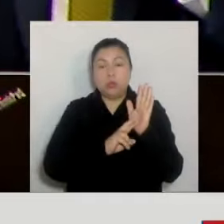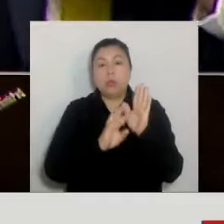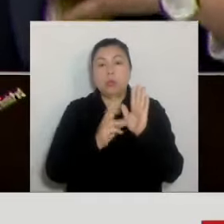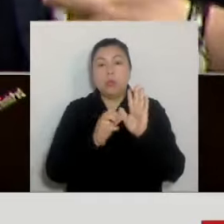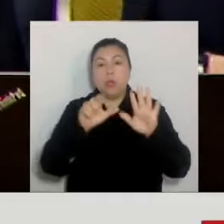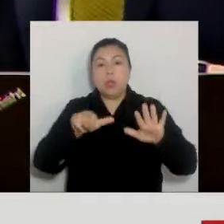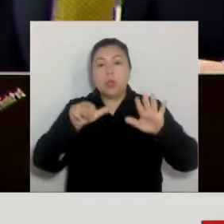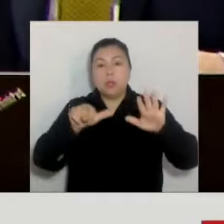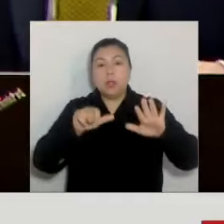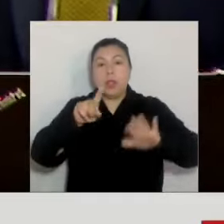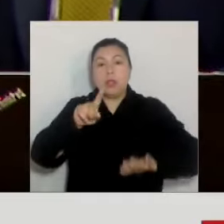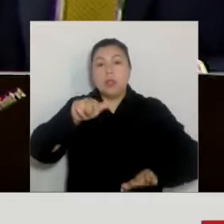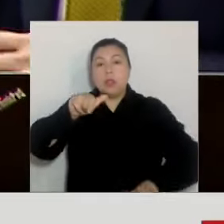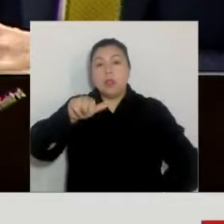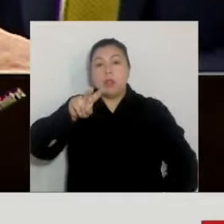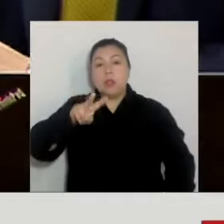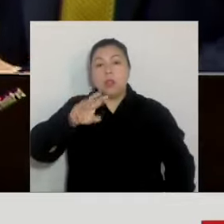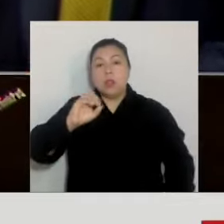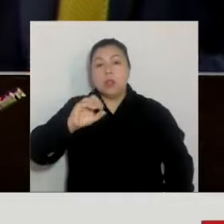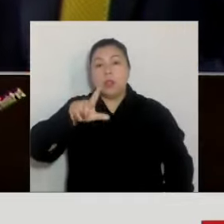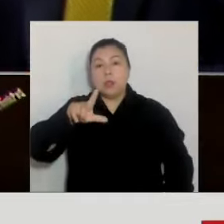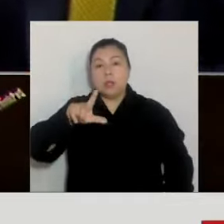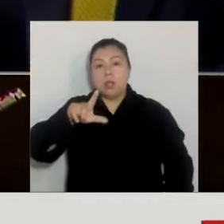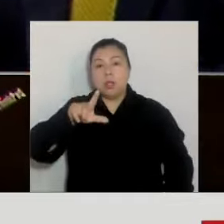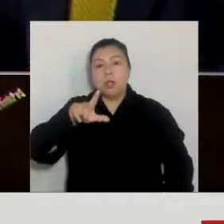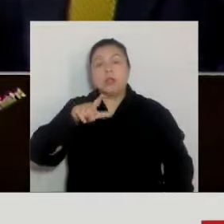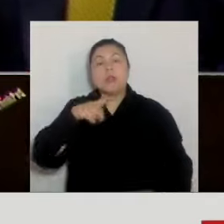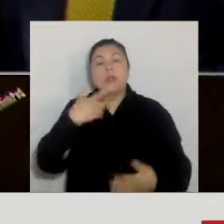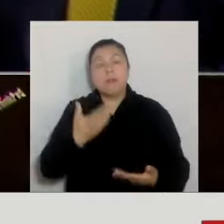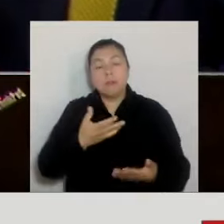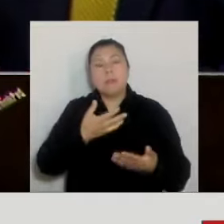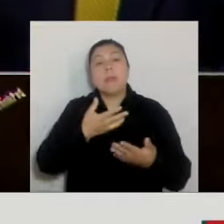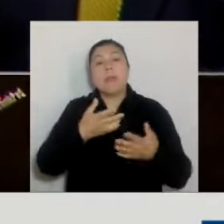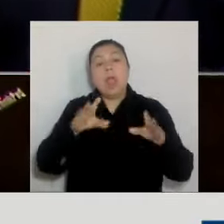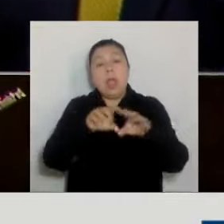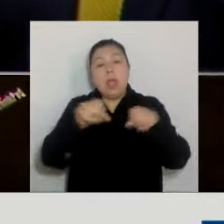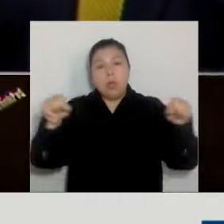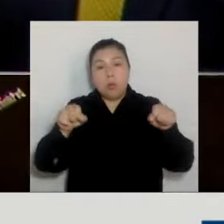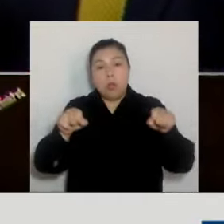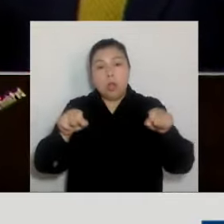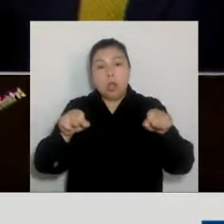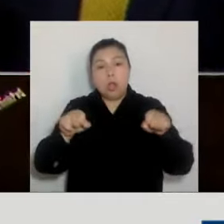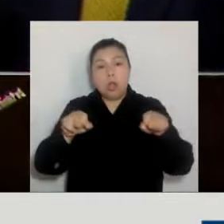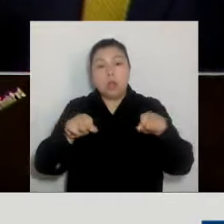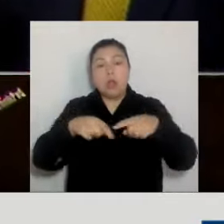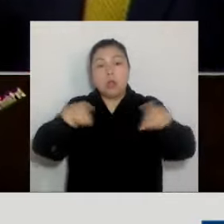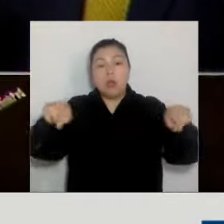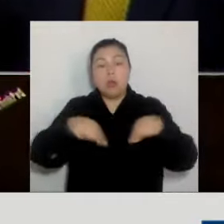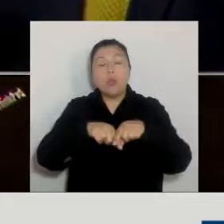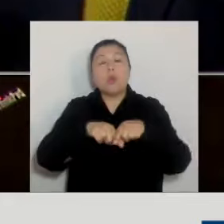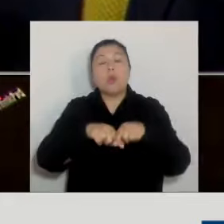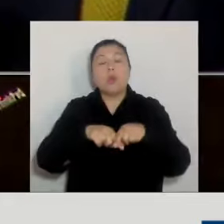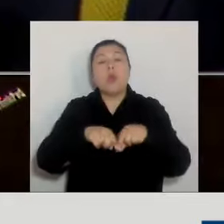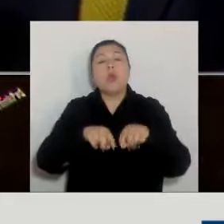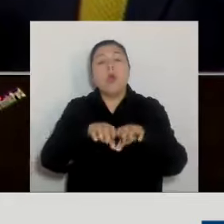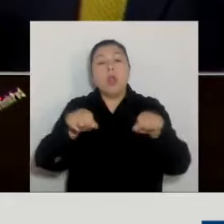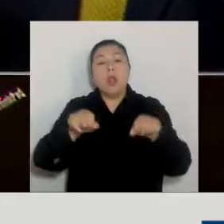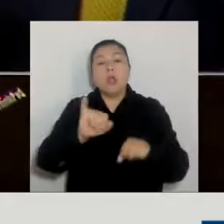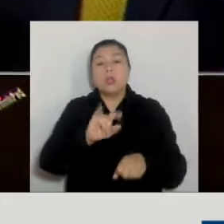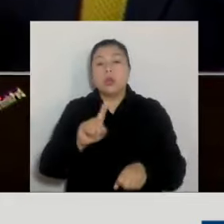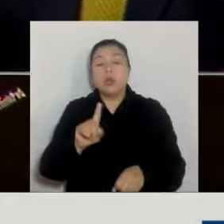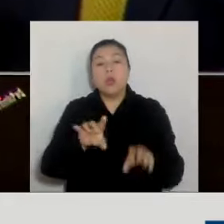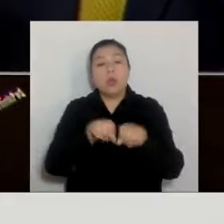16160 3207 Cabe hacer presente que este acuerdo requiere de la unanimidad de la sala habría acuerdo no hay